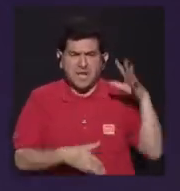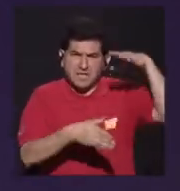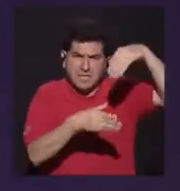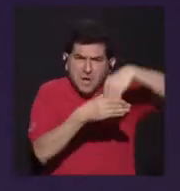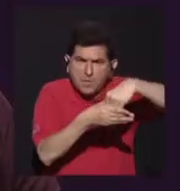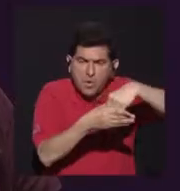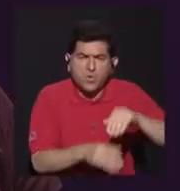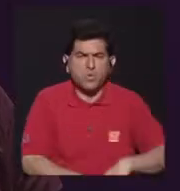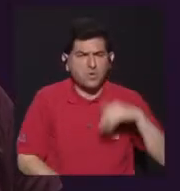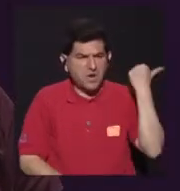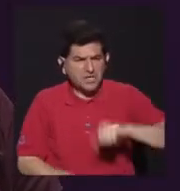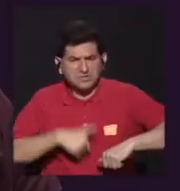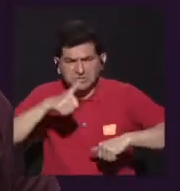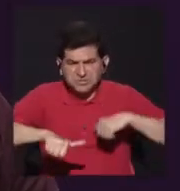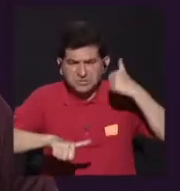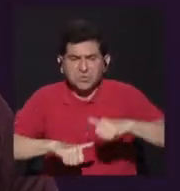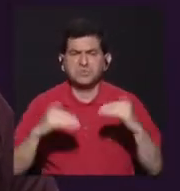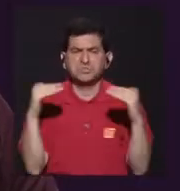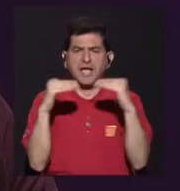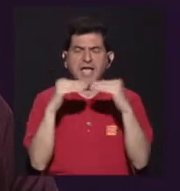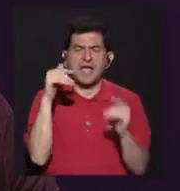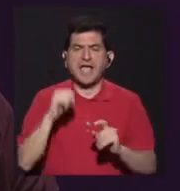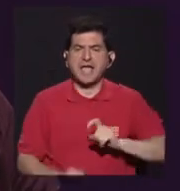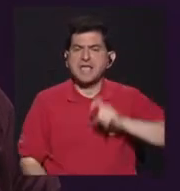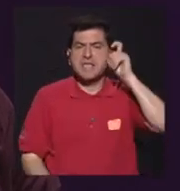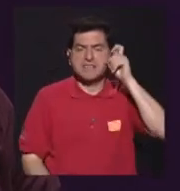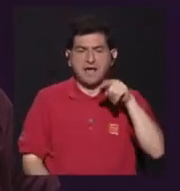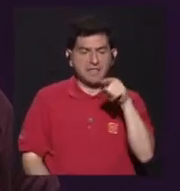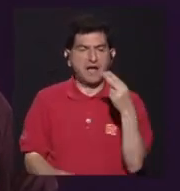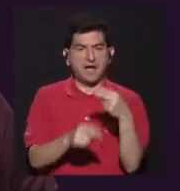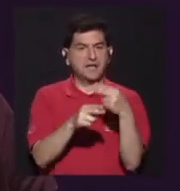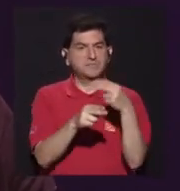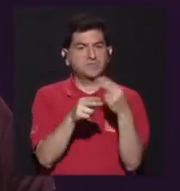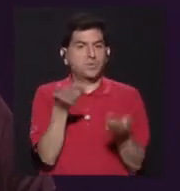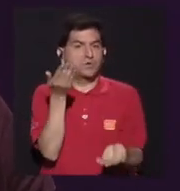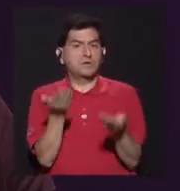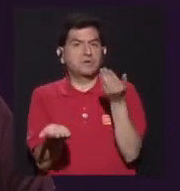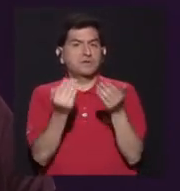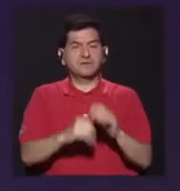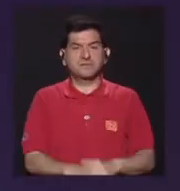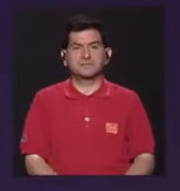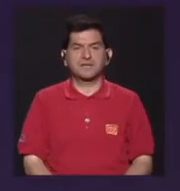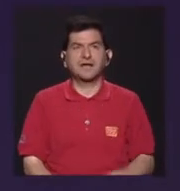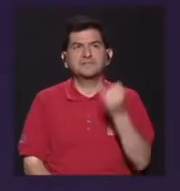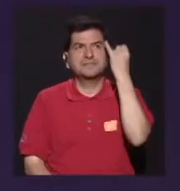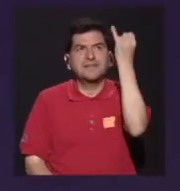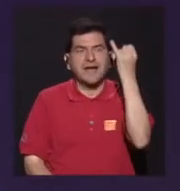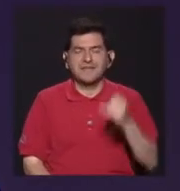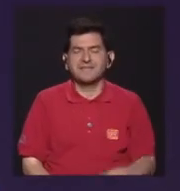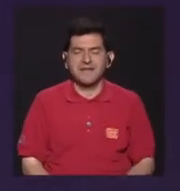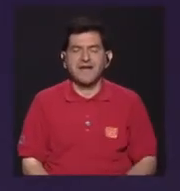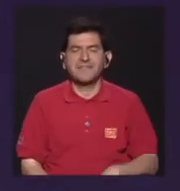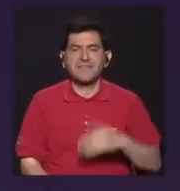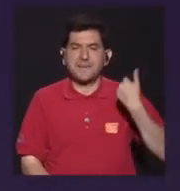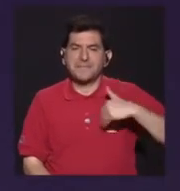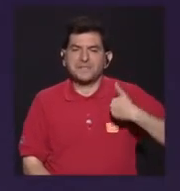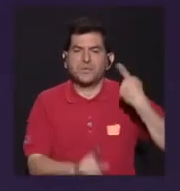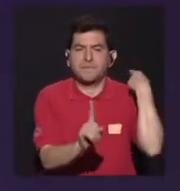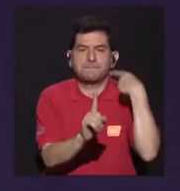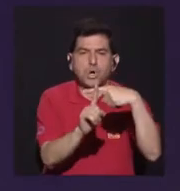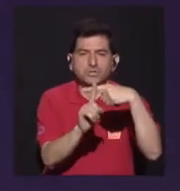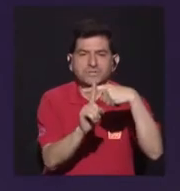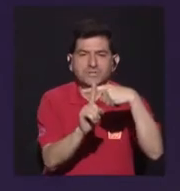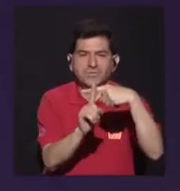en la lucha por la equidad de género. A esto le llamaríamos más las masculinidades positivas,